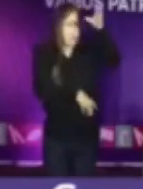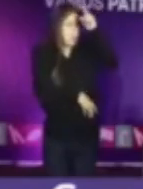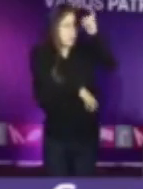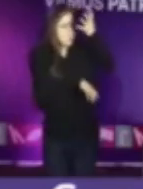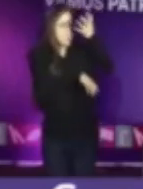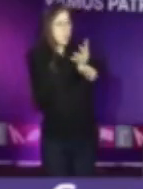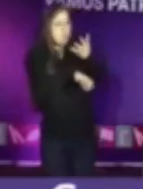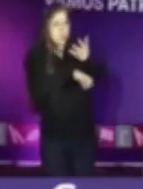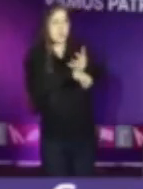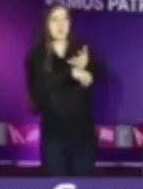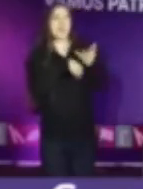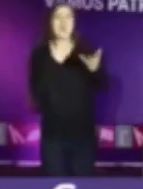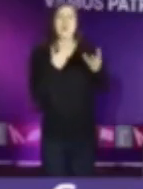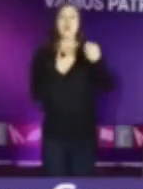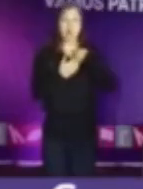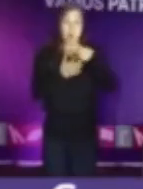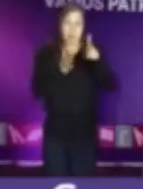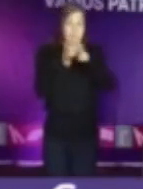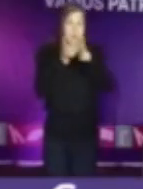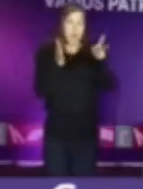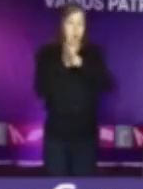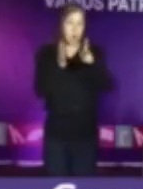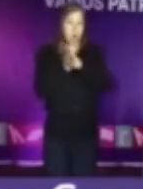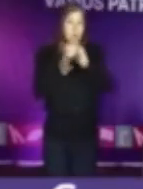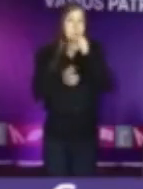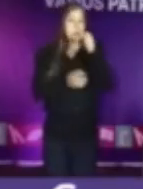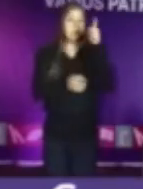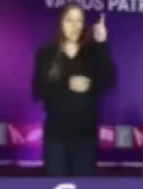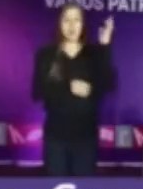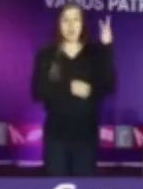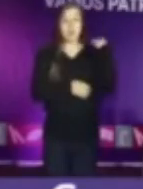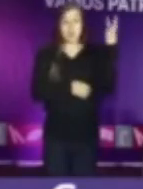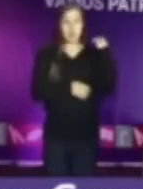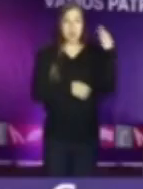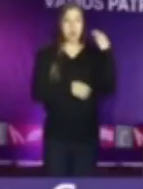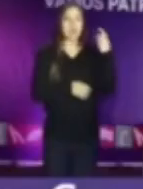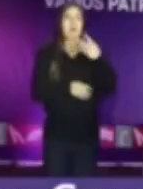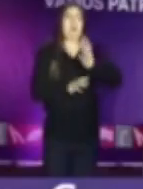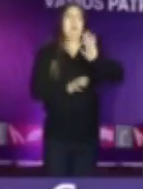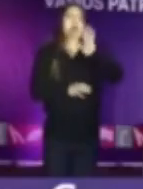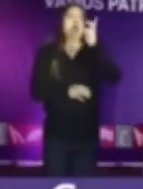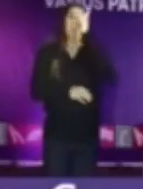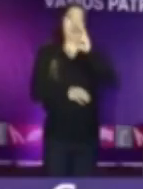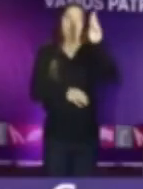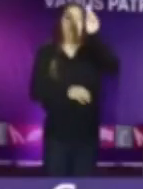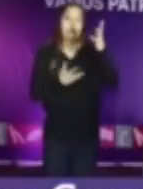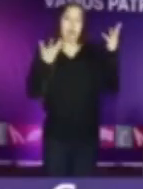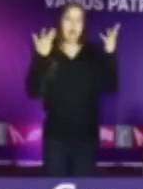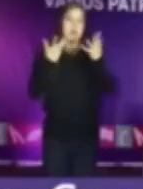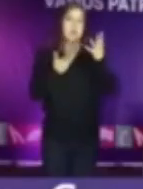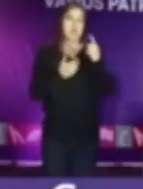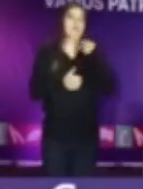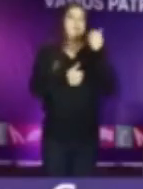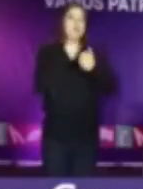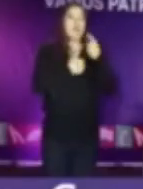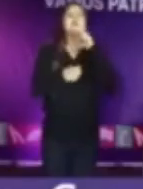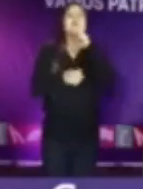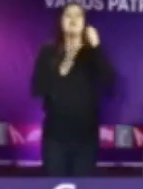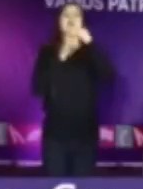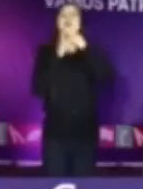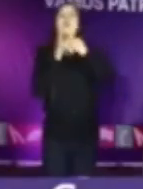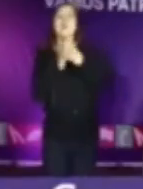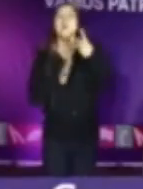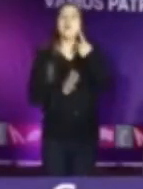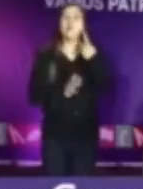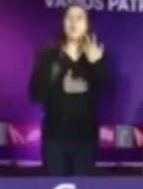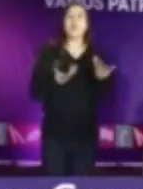Porque ser corresponsal en Washington es casi como un doctorado para entender cómo funciona el sistema político, cómo